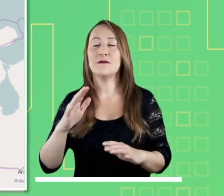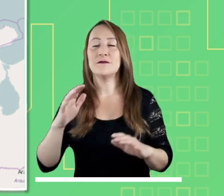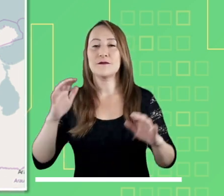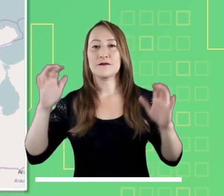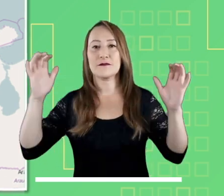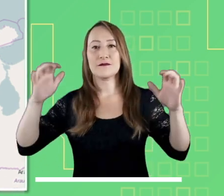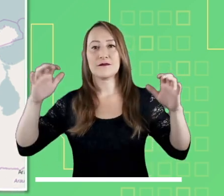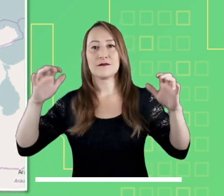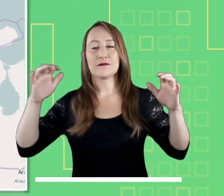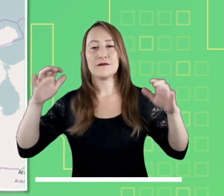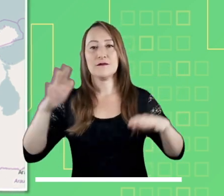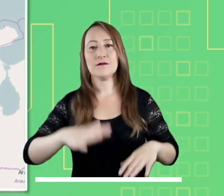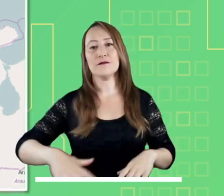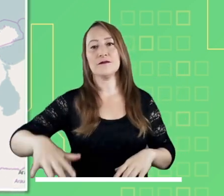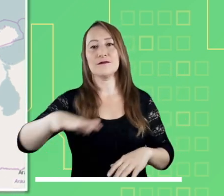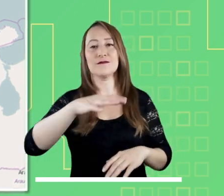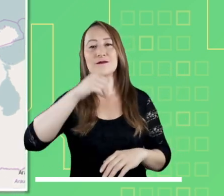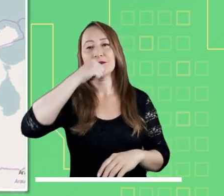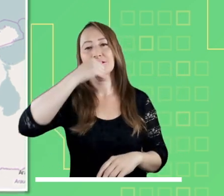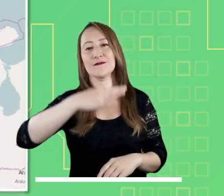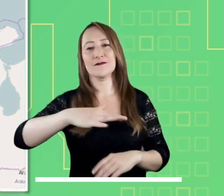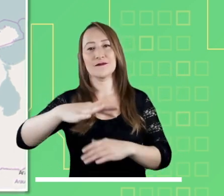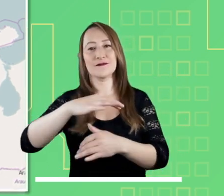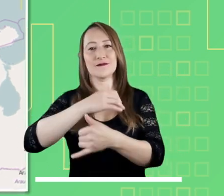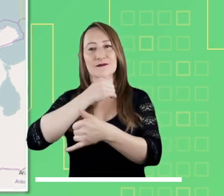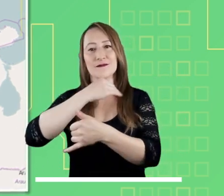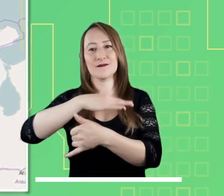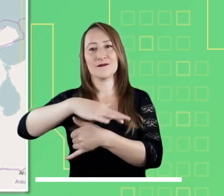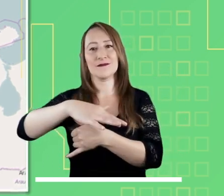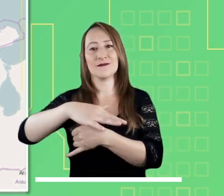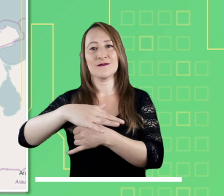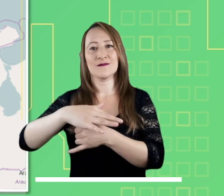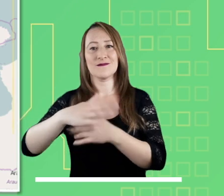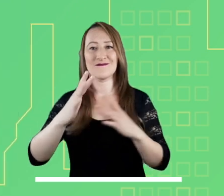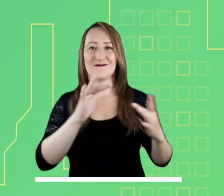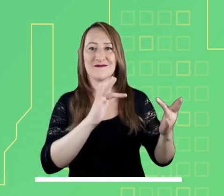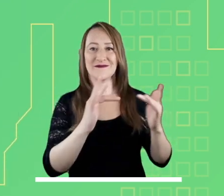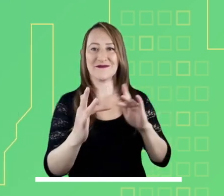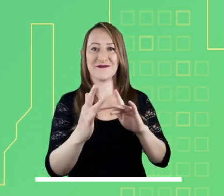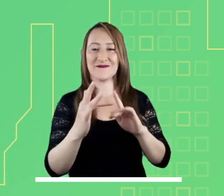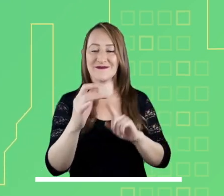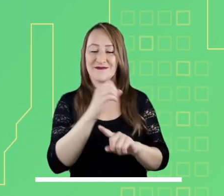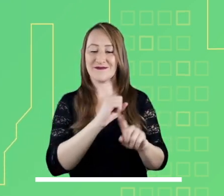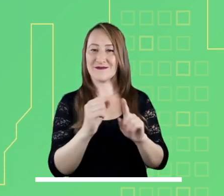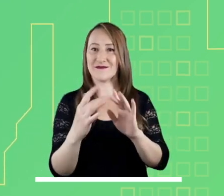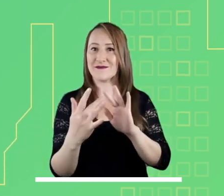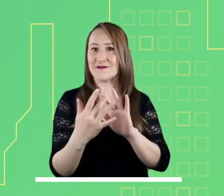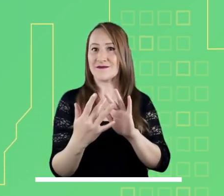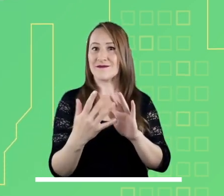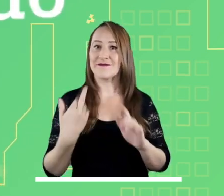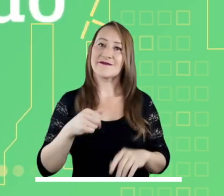Finalizamos con las alertas meteomarinas que anuncian tiempo lluvioso en amplios sectores del Mar Caribe.